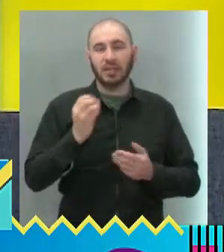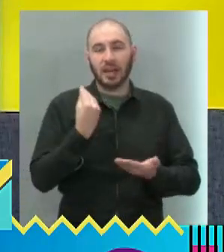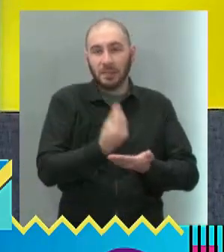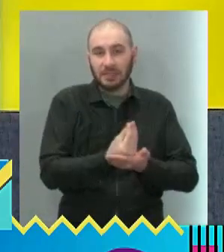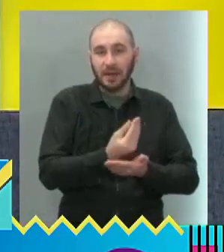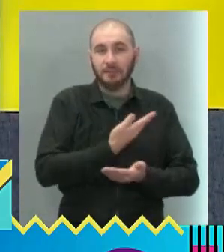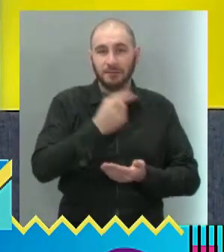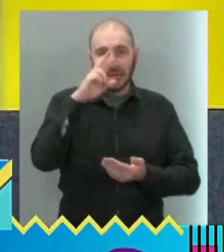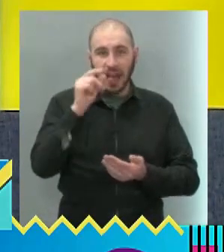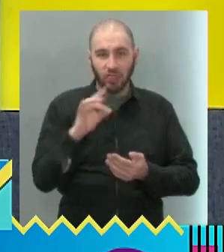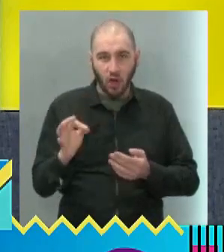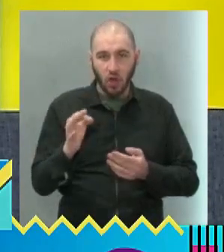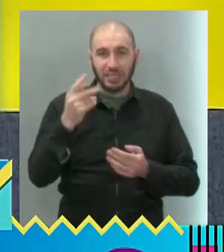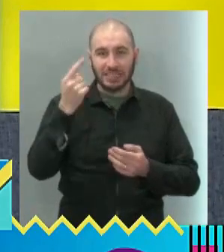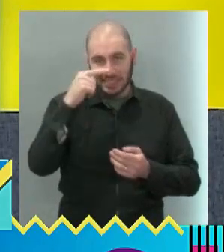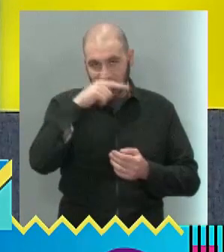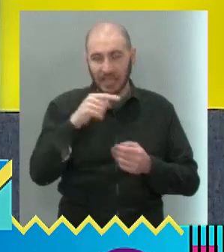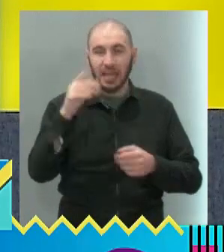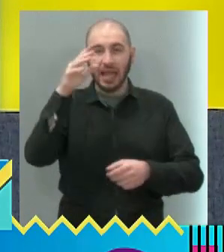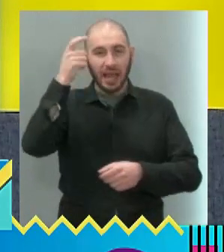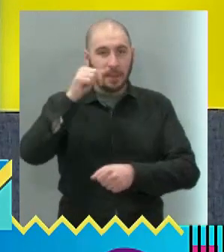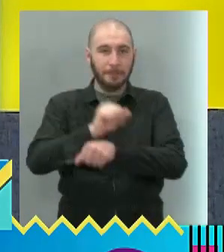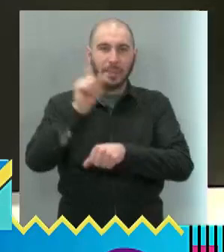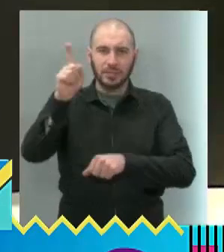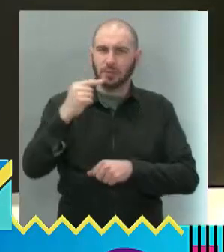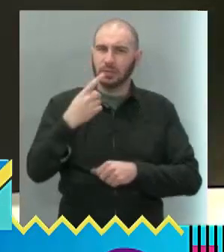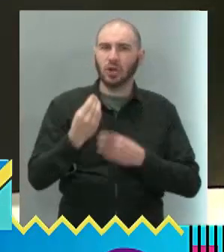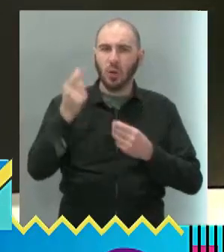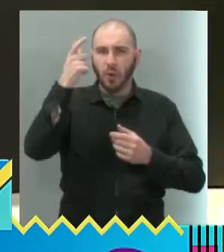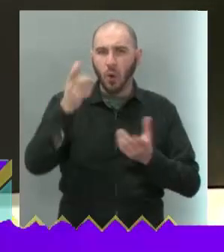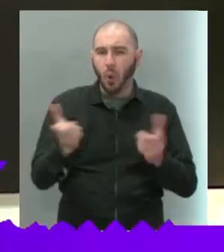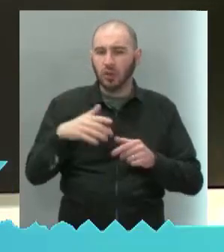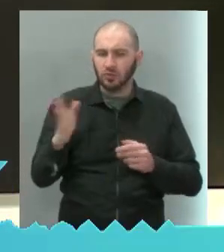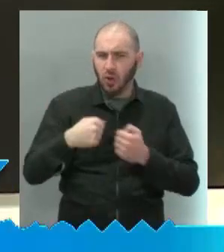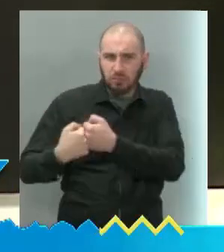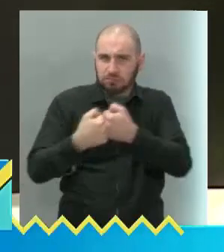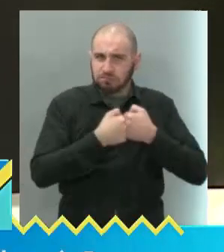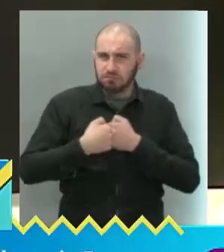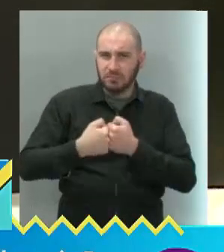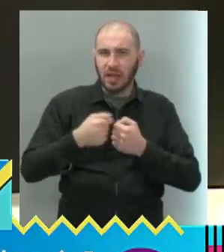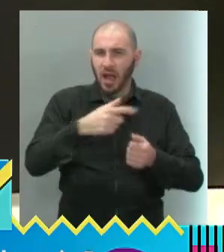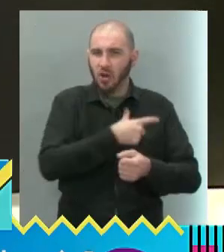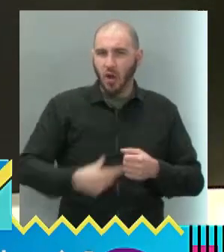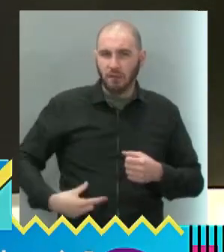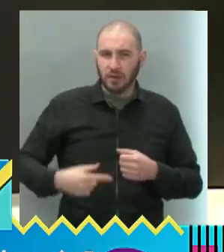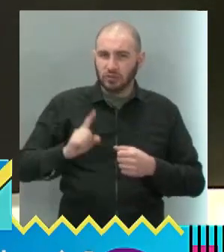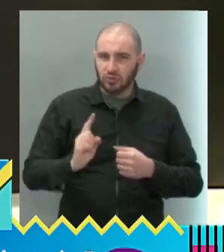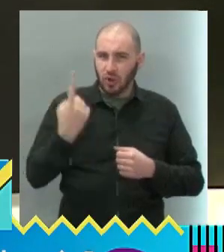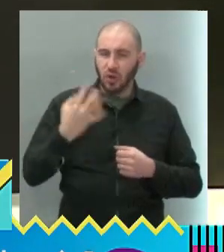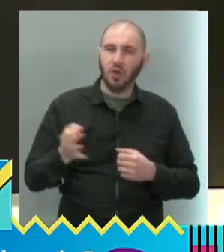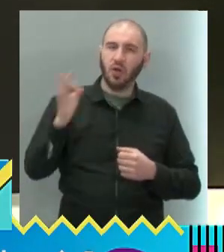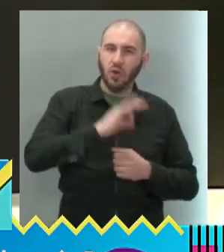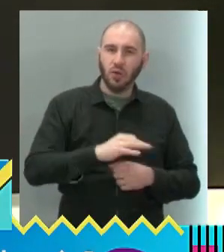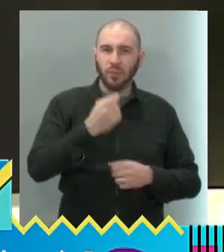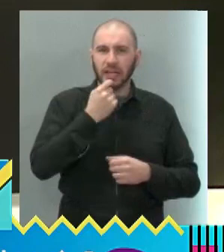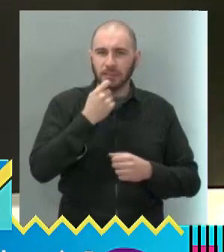nombre de Fernando VII, el rey cautivo. ¿Y cómo era esa primera junta? ¿Estaban todos de acuerdo en este gobierno autónomo o había